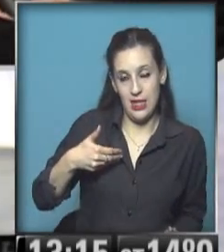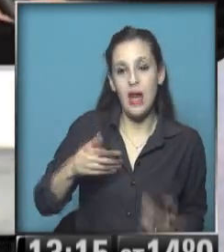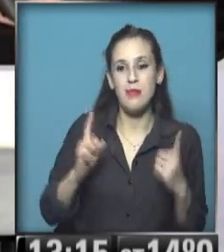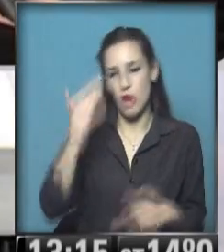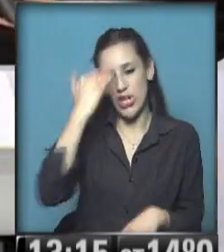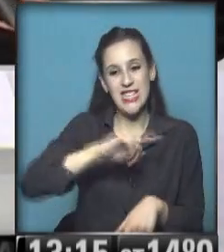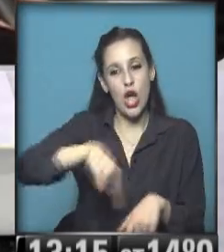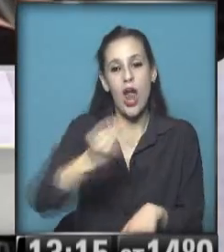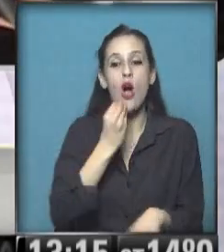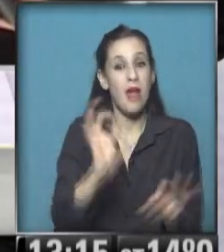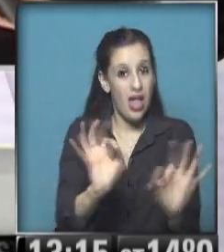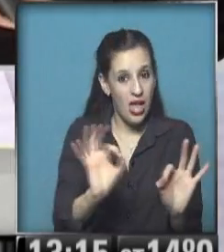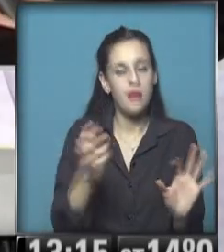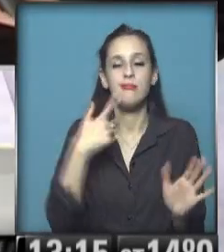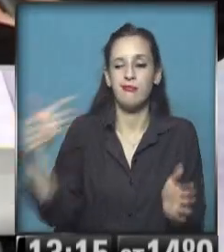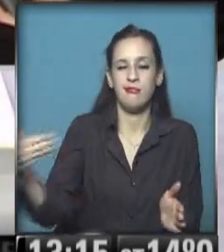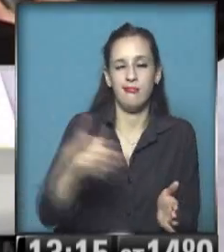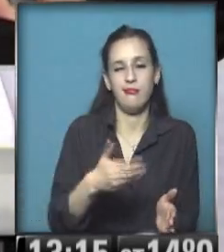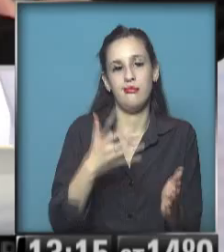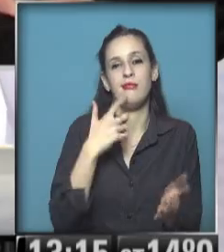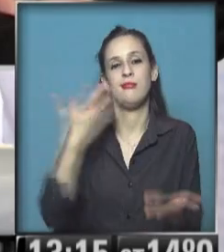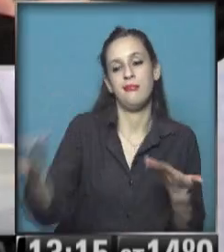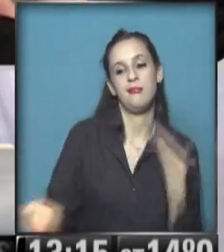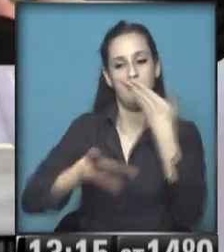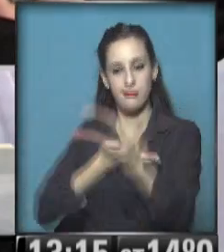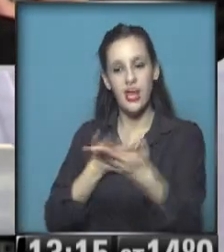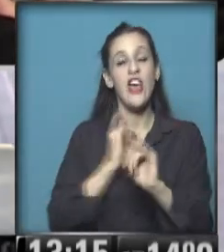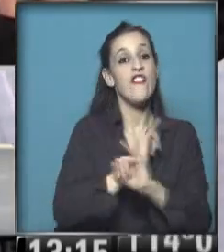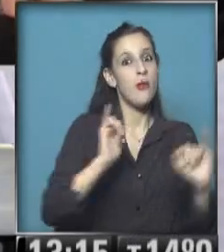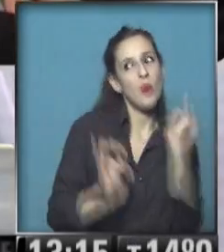comía, que le provea información y que de esa forma iba